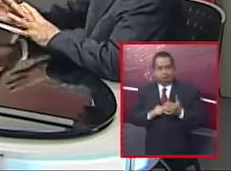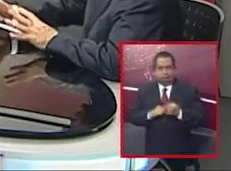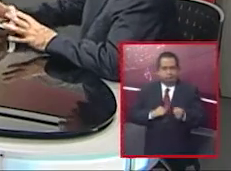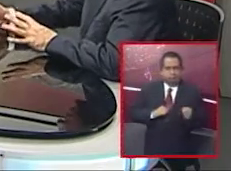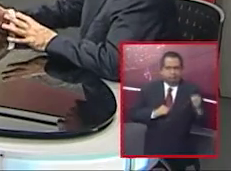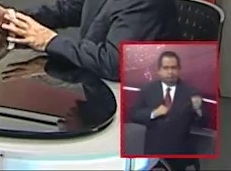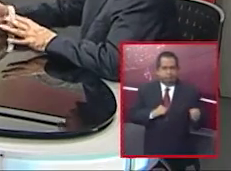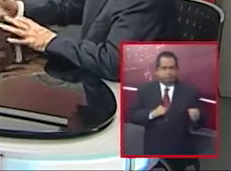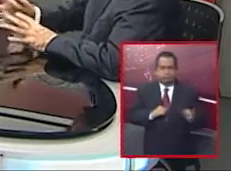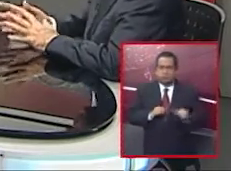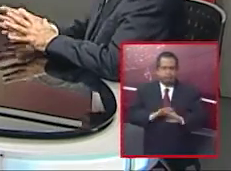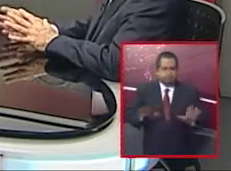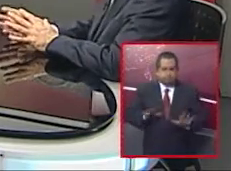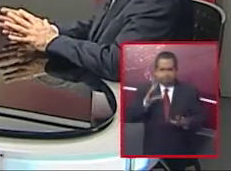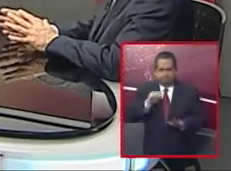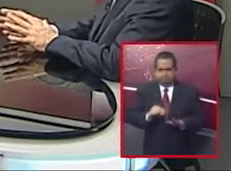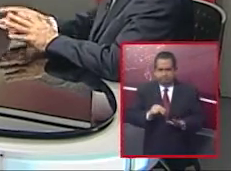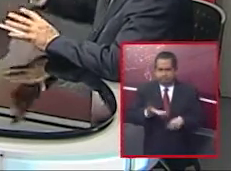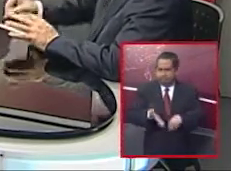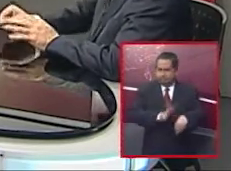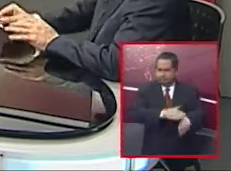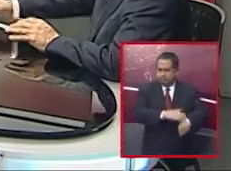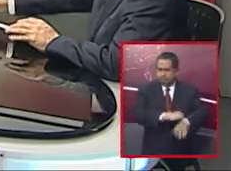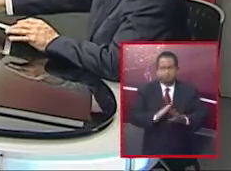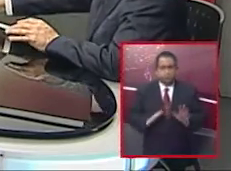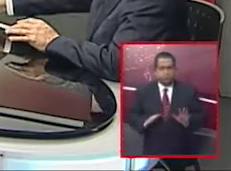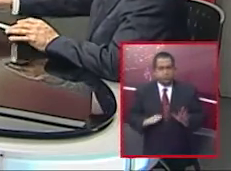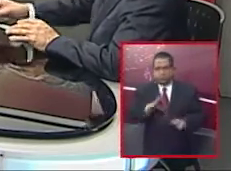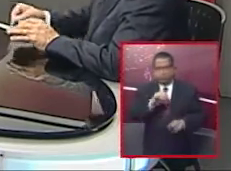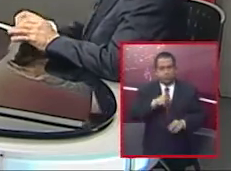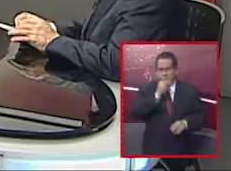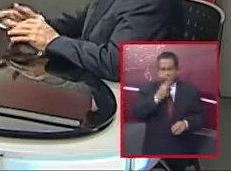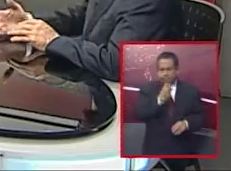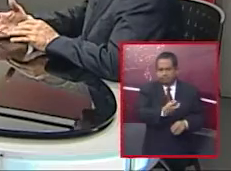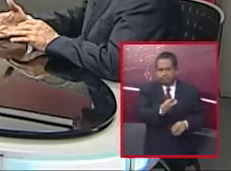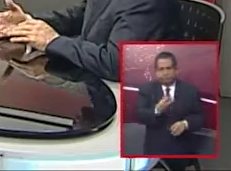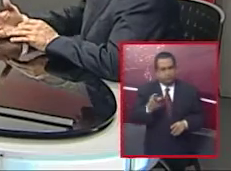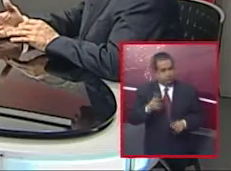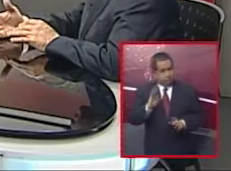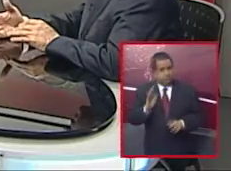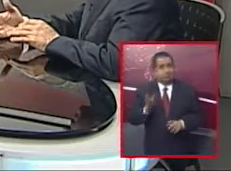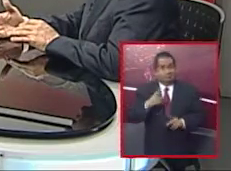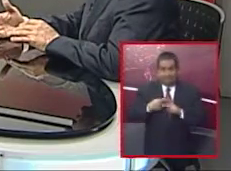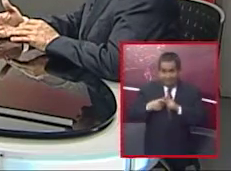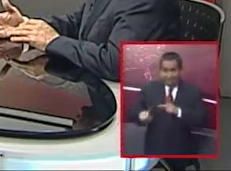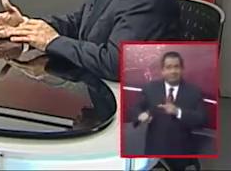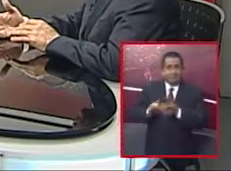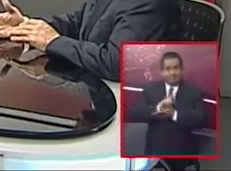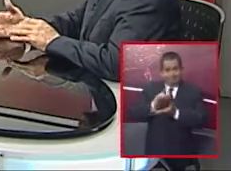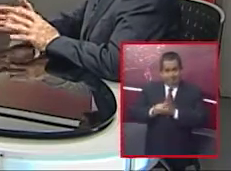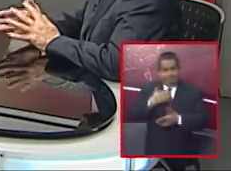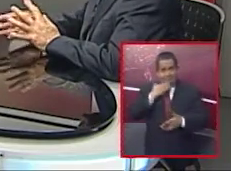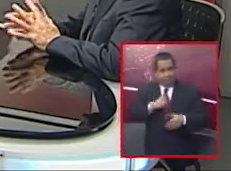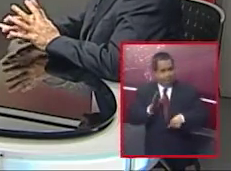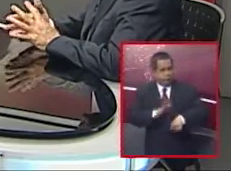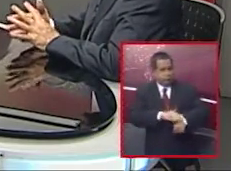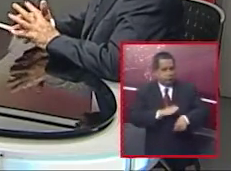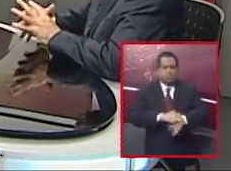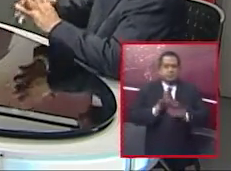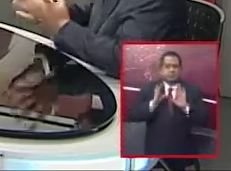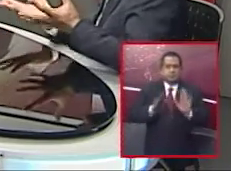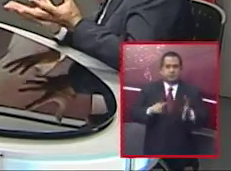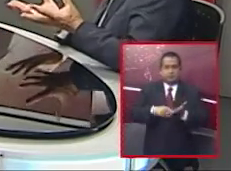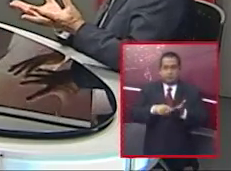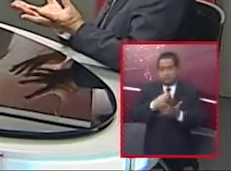gobierno, y el argumento era que no podían hacer eso en virtud de que había ya